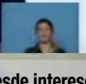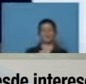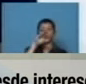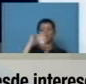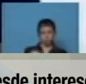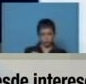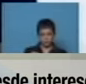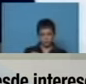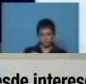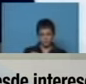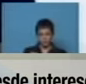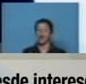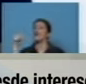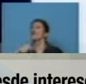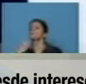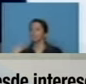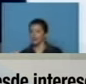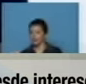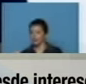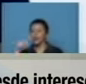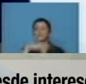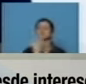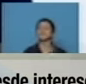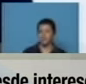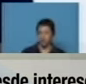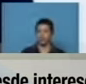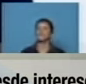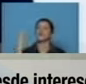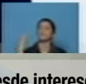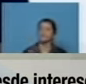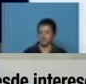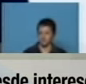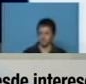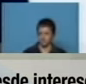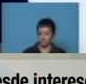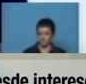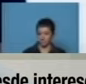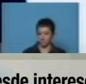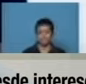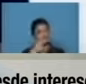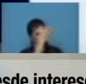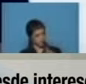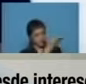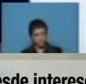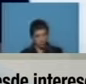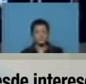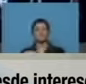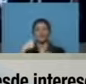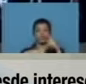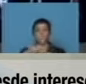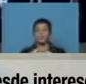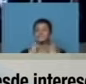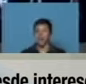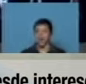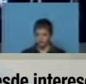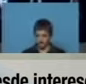¿qué hacemos hoy con este Estado y con este compromiso que adopta Daniel Scioli de seguir con estas políticas y